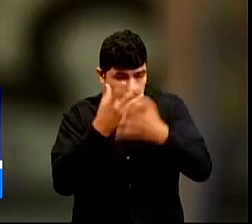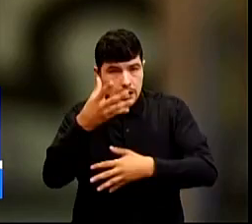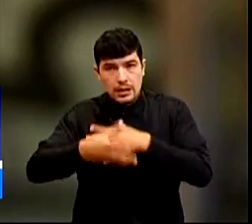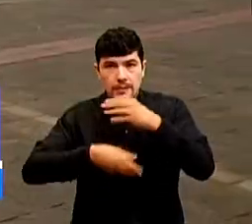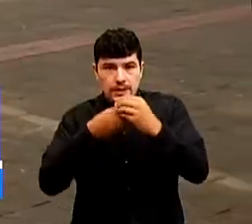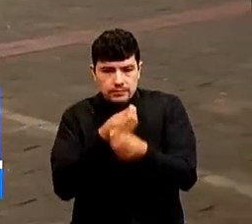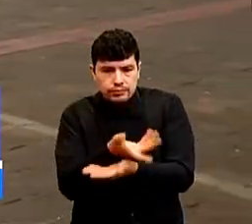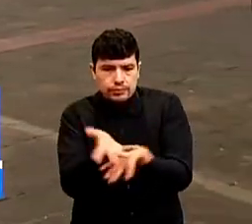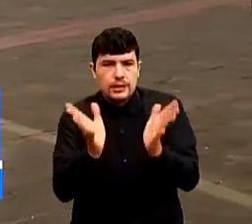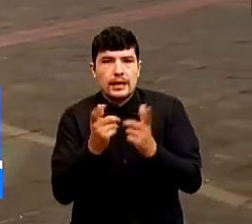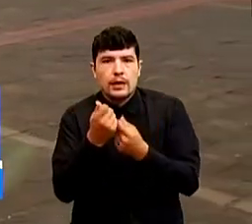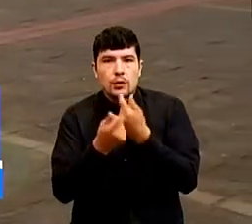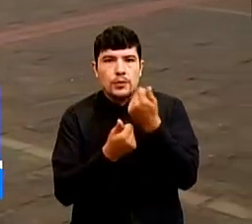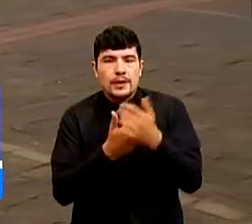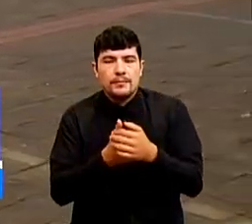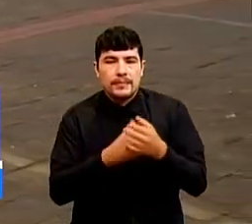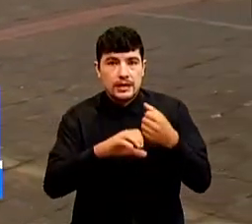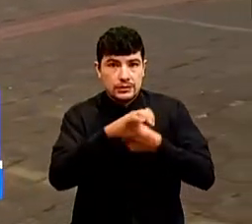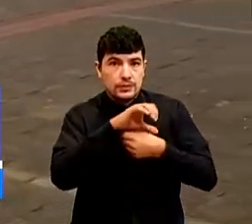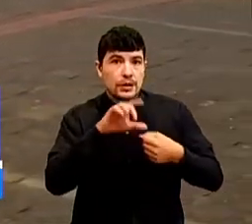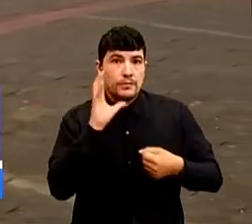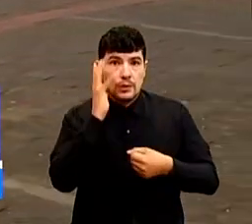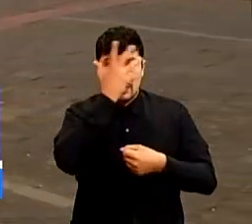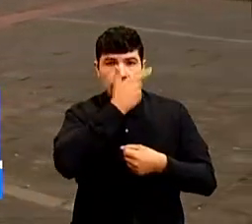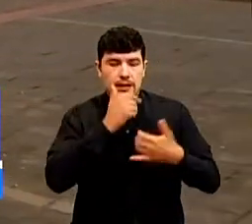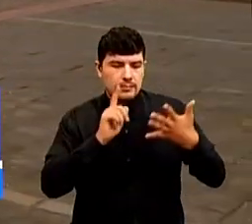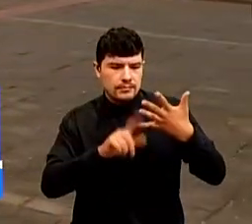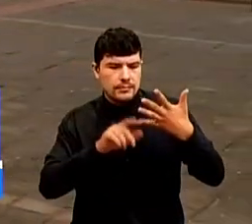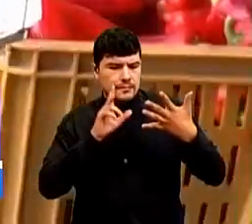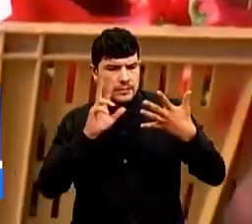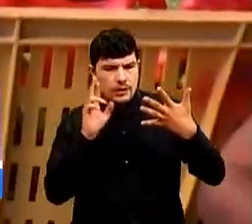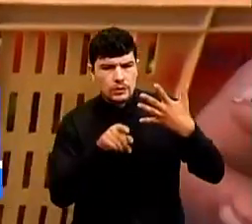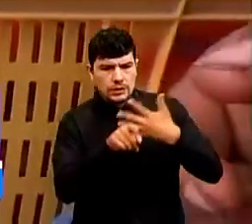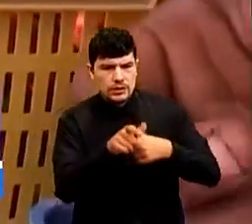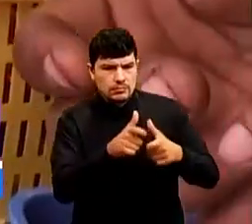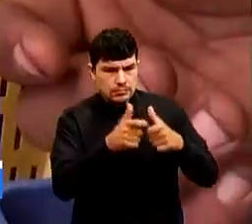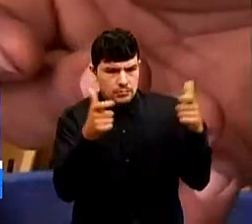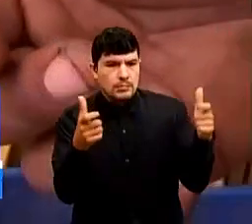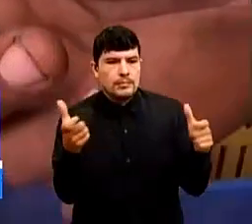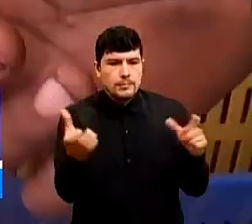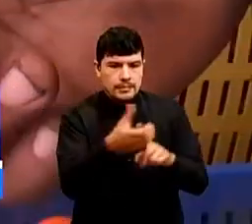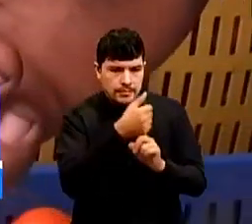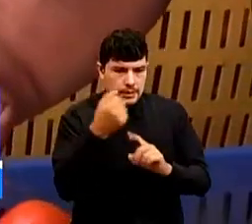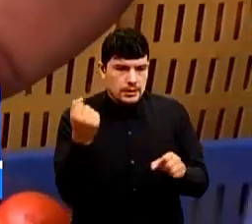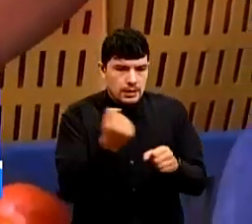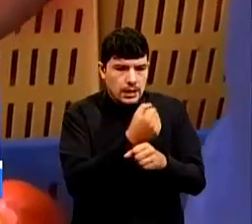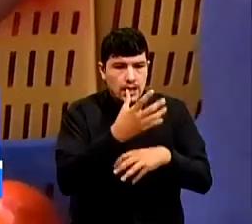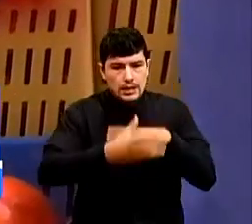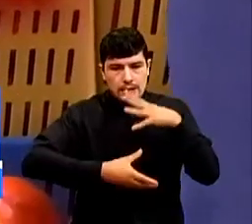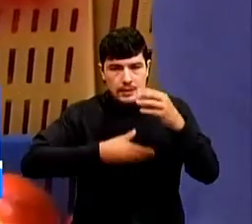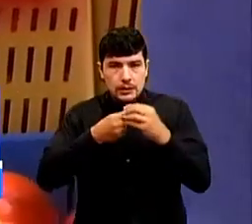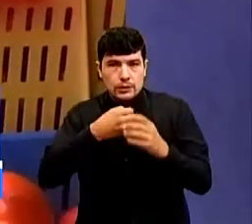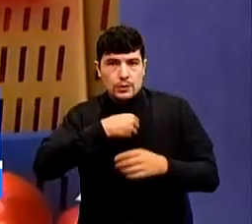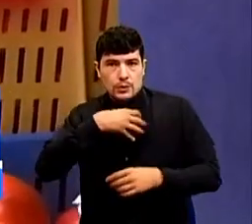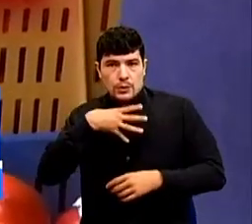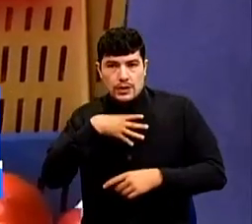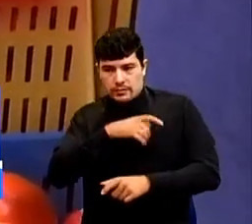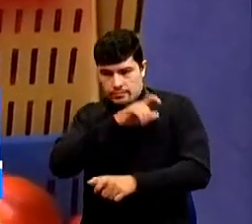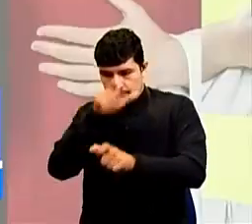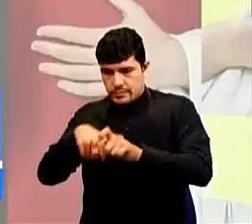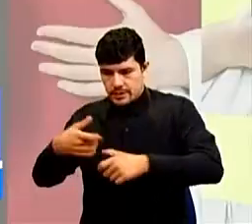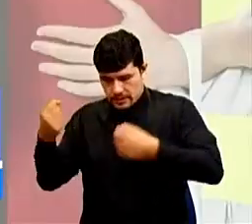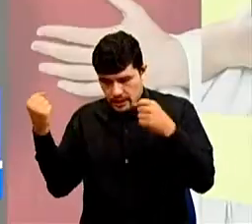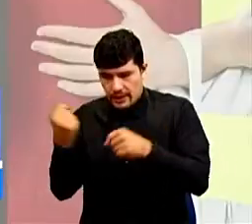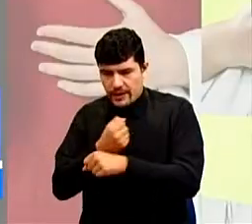diversificación de la ciudad bonita también se destacó la empleabilidad y las oportunidades de acceder a trabajos formales